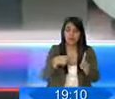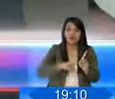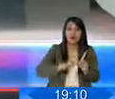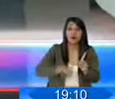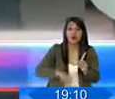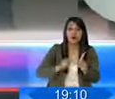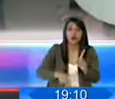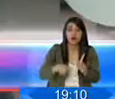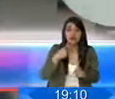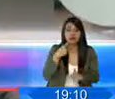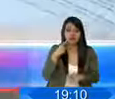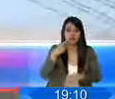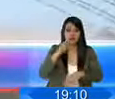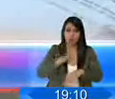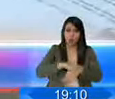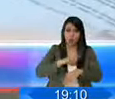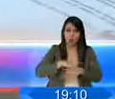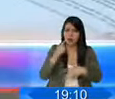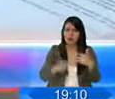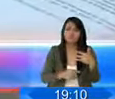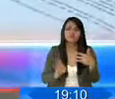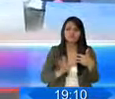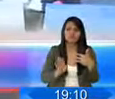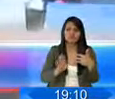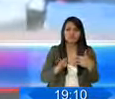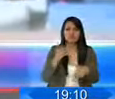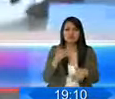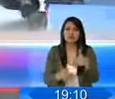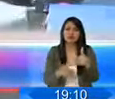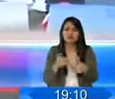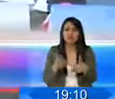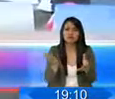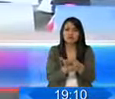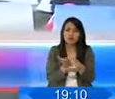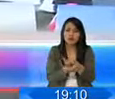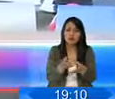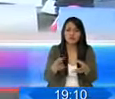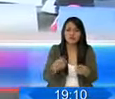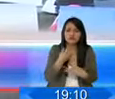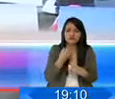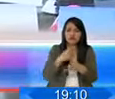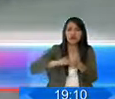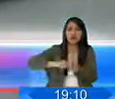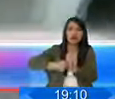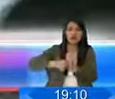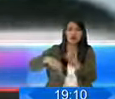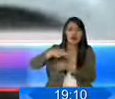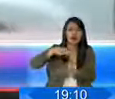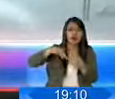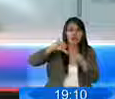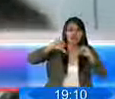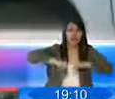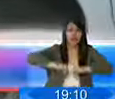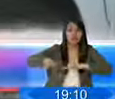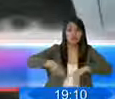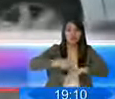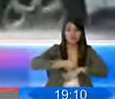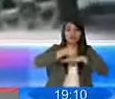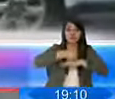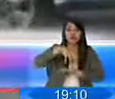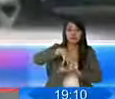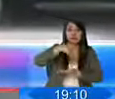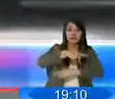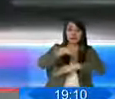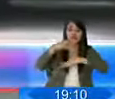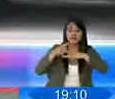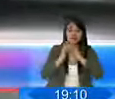Bravo, negó los cargos y afirmó que existen inconsistencias en los informes de la Contraloría. Por otra parte, la Corte Provincial de Pichincha negó la acción